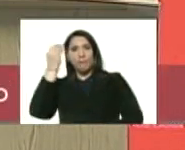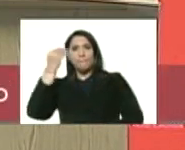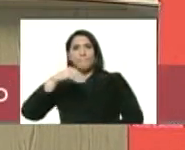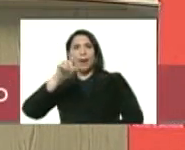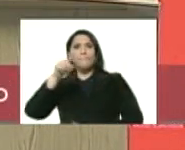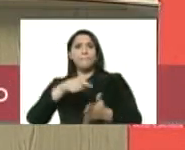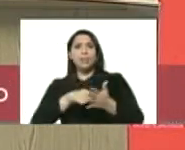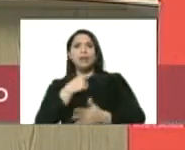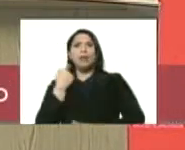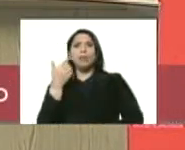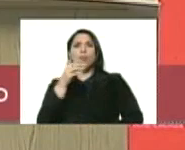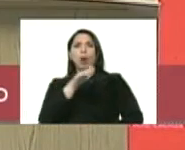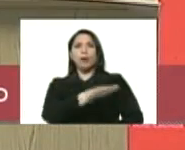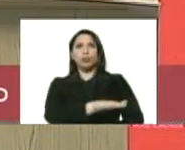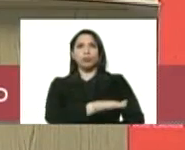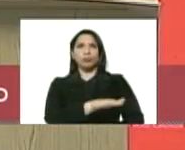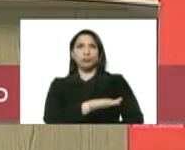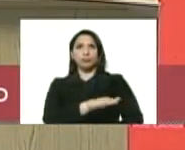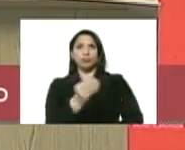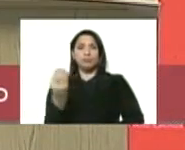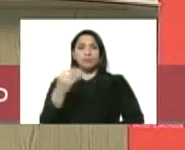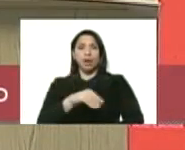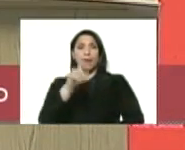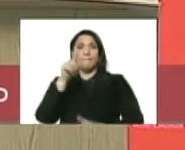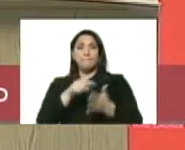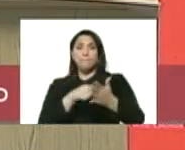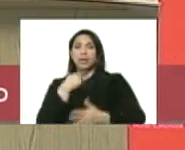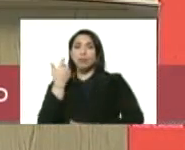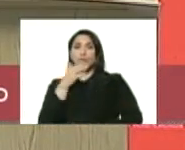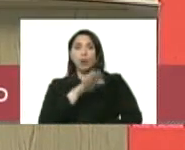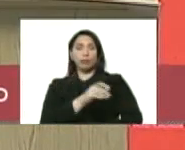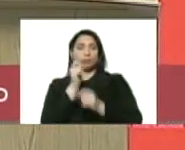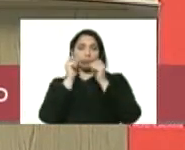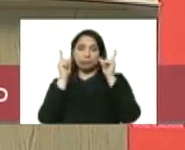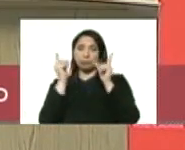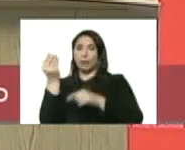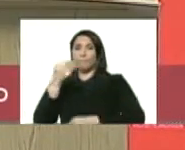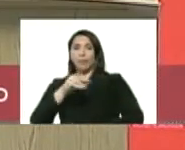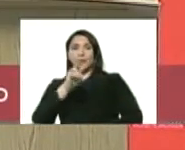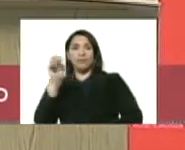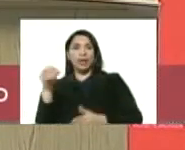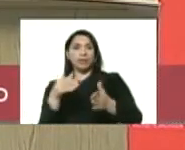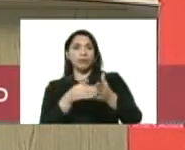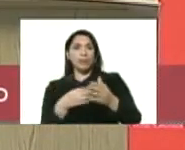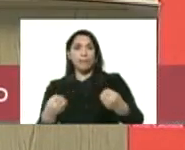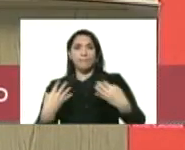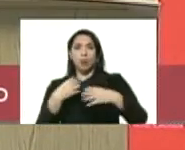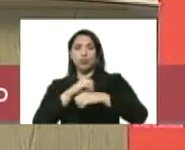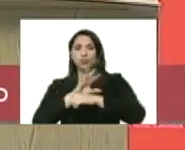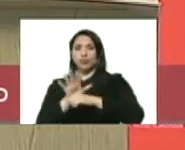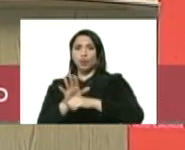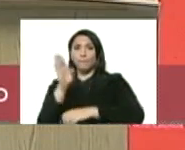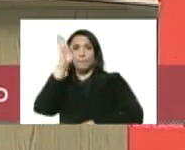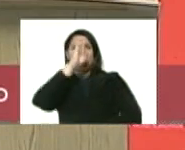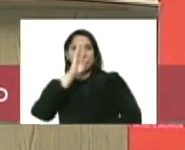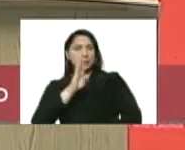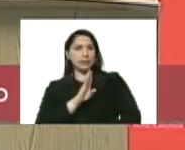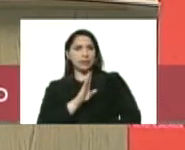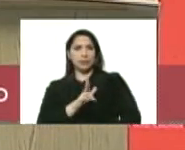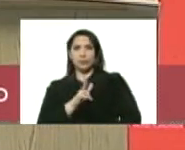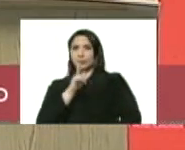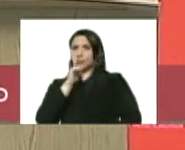1,000 muertos, más de 1,000 muertos y más de 20,000 casos. Brasil está